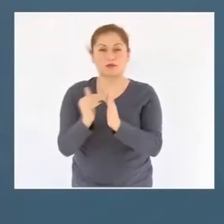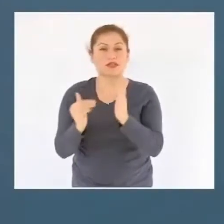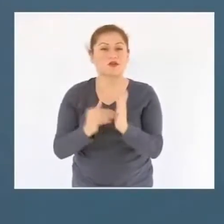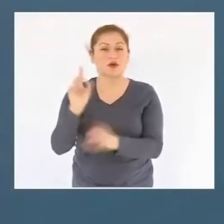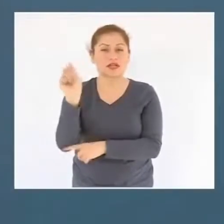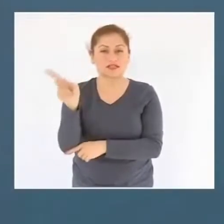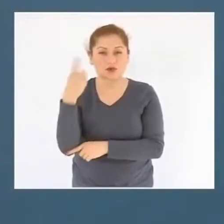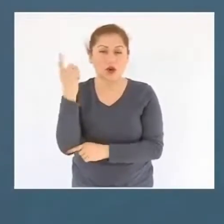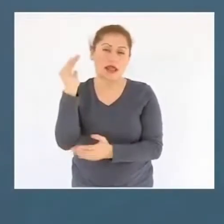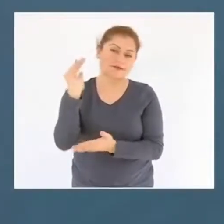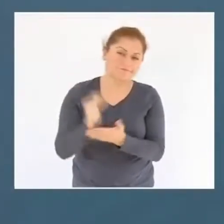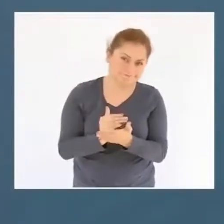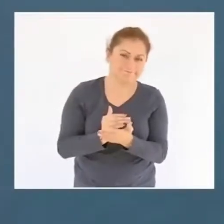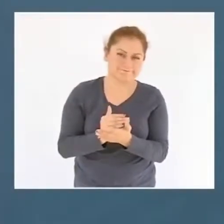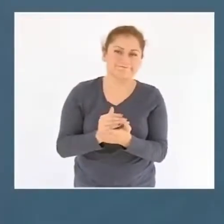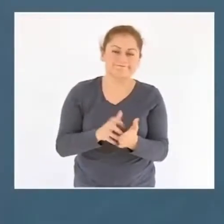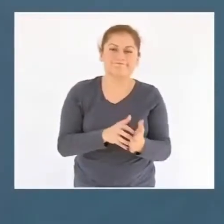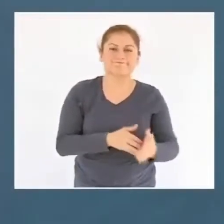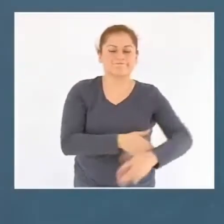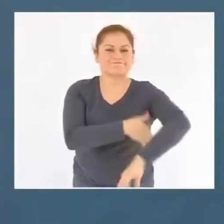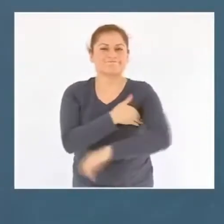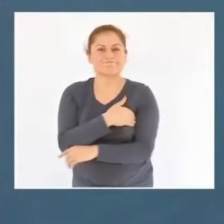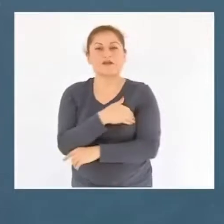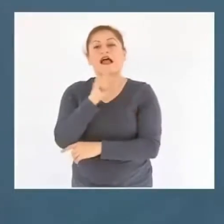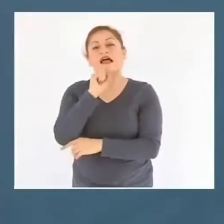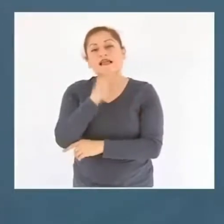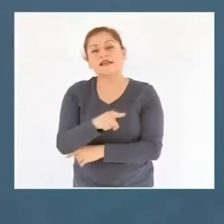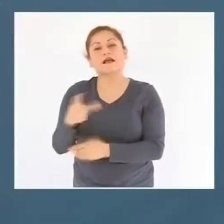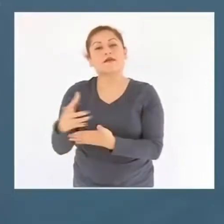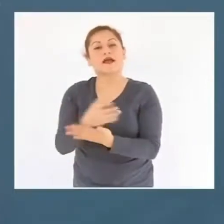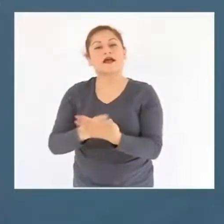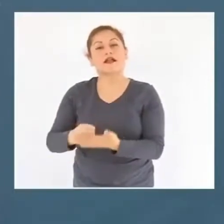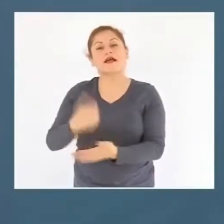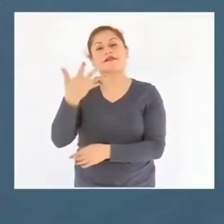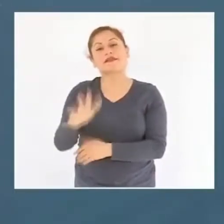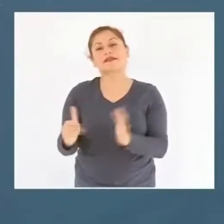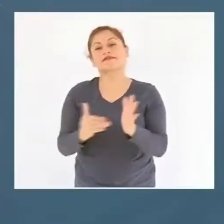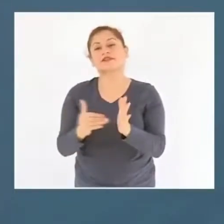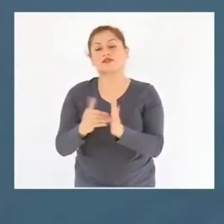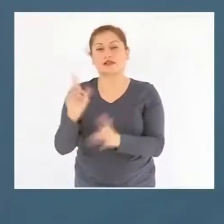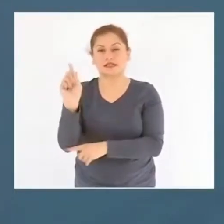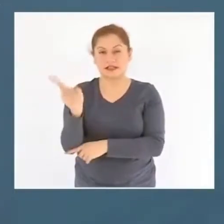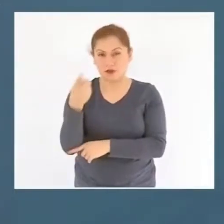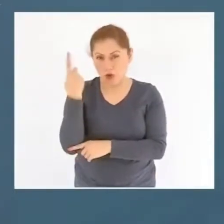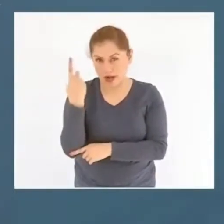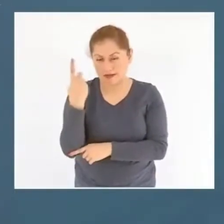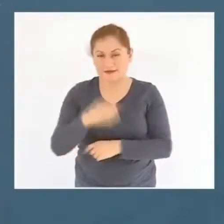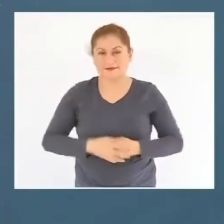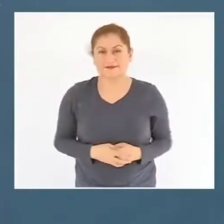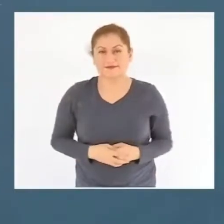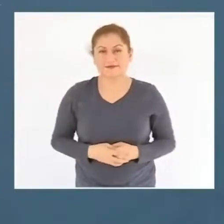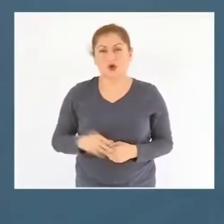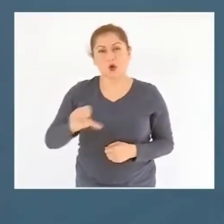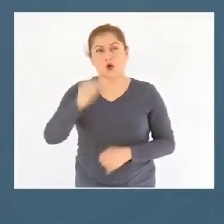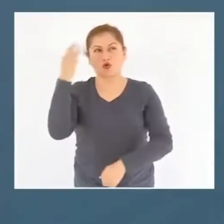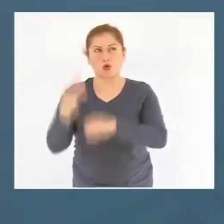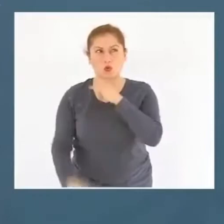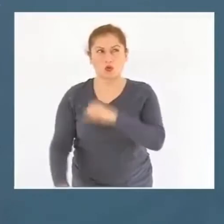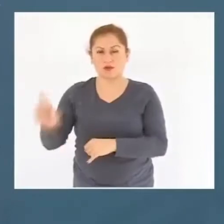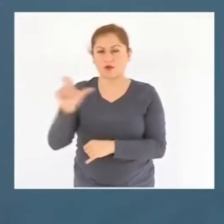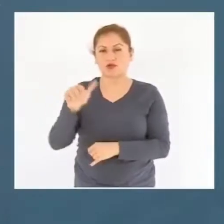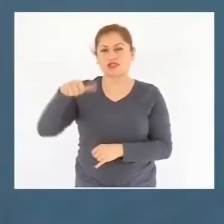pozo perforado y ganancia de $10 millones por una producción adelantada. Finalmente, Xanab,